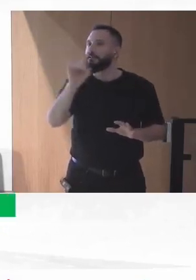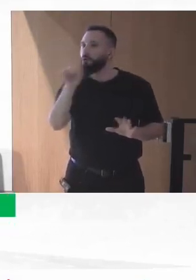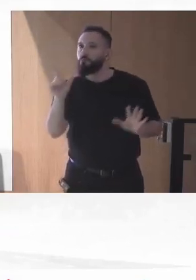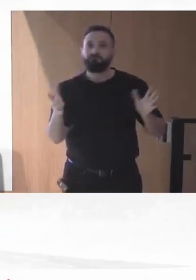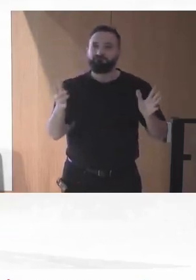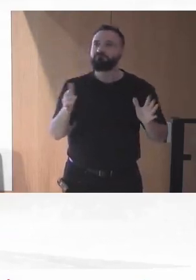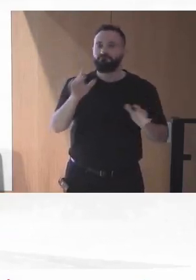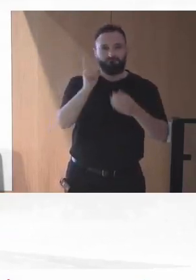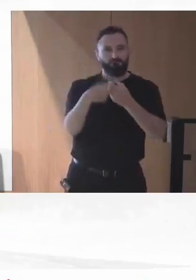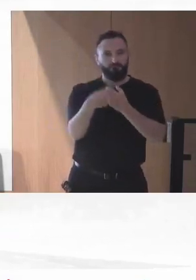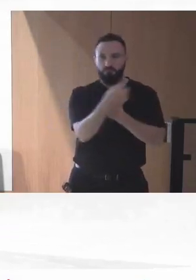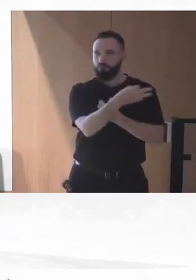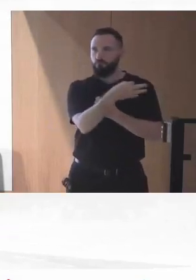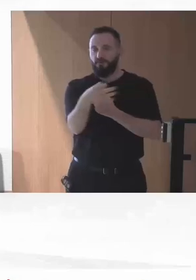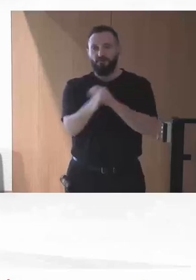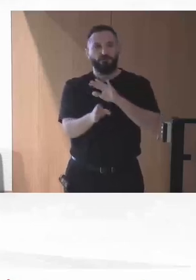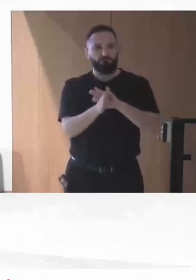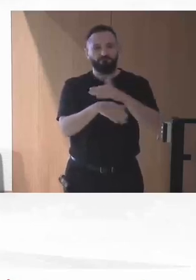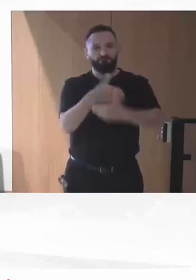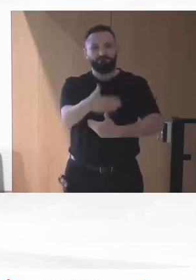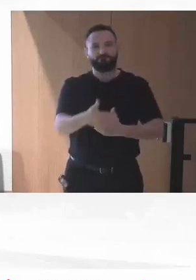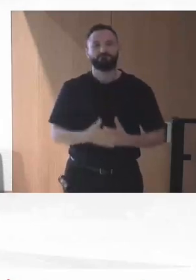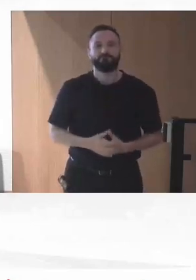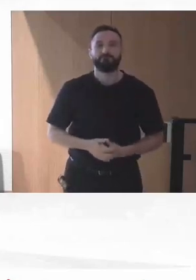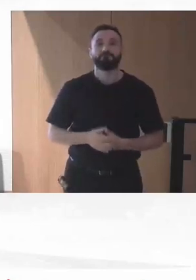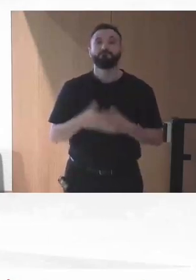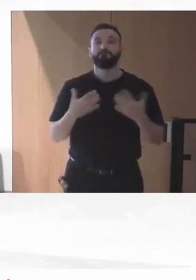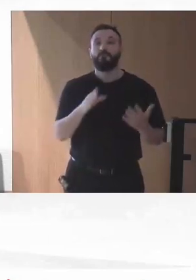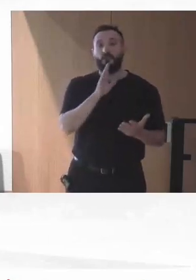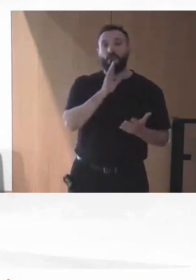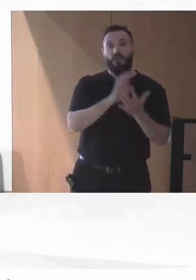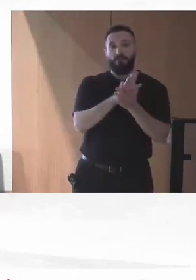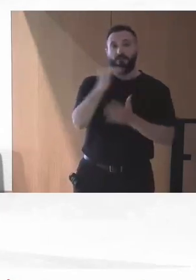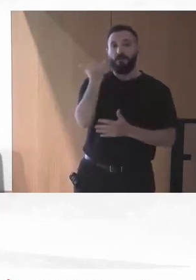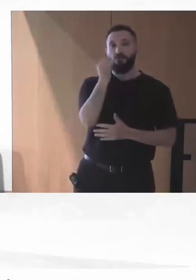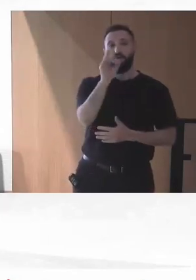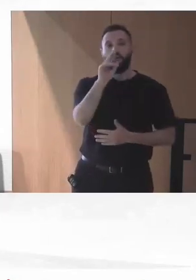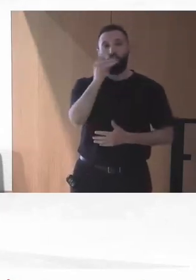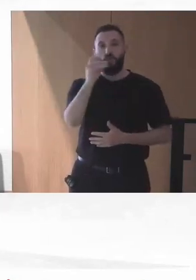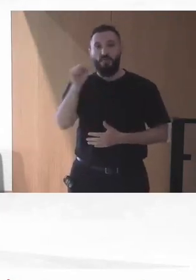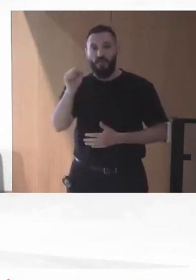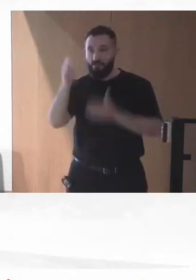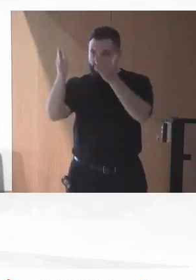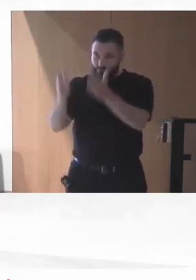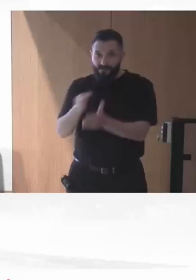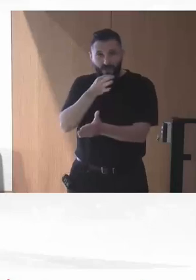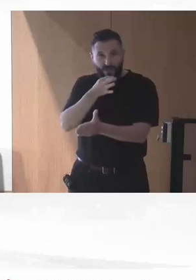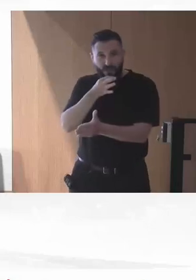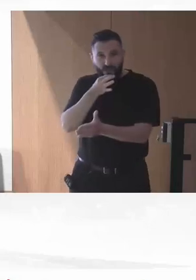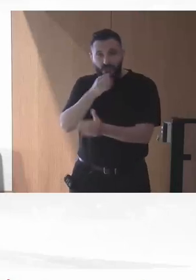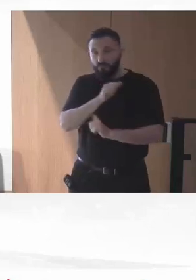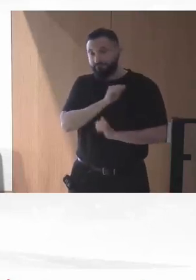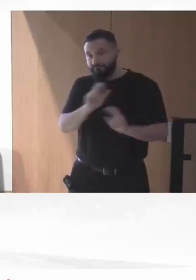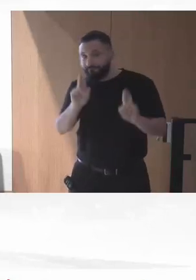vale. Bueno, como mencionaba Jorda, esperamos que todo el mundo